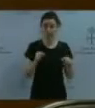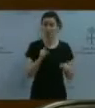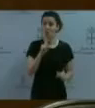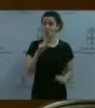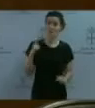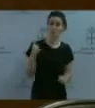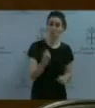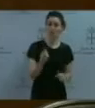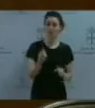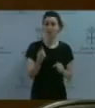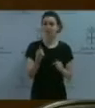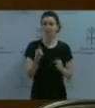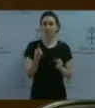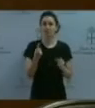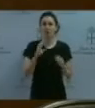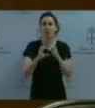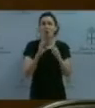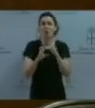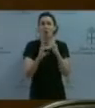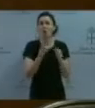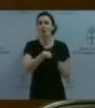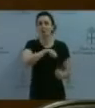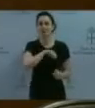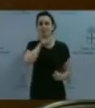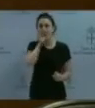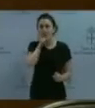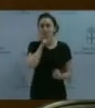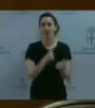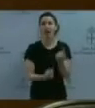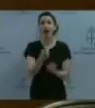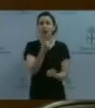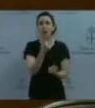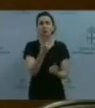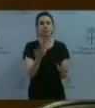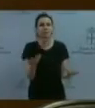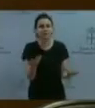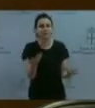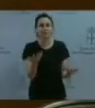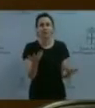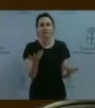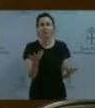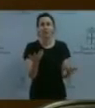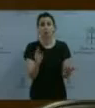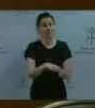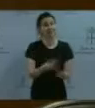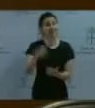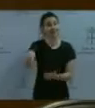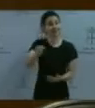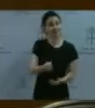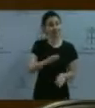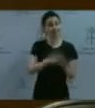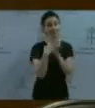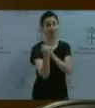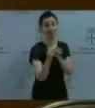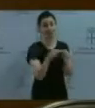español, algunos hayan que requerir que participen intérpretes para que nos entendamos, cuando podríamos entendernos